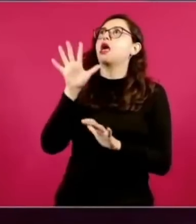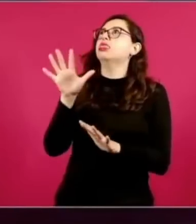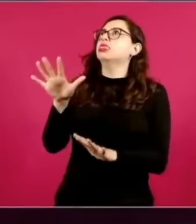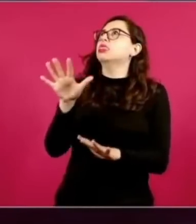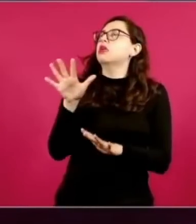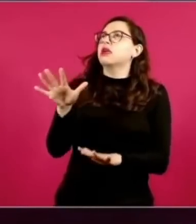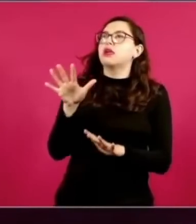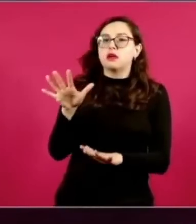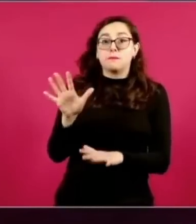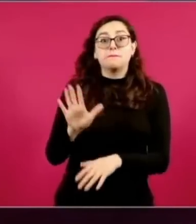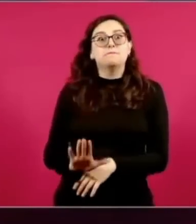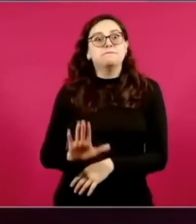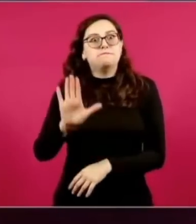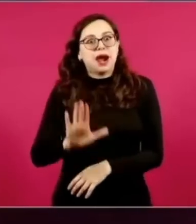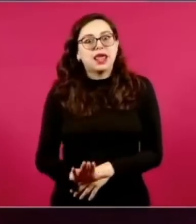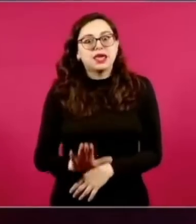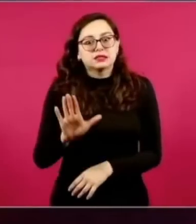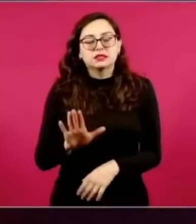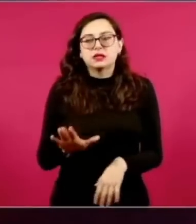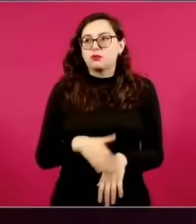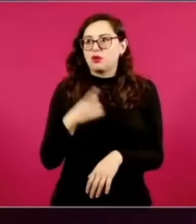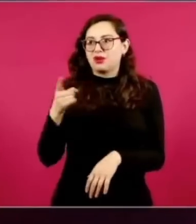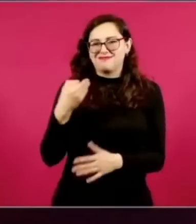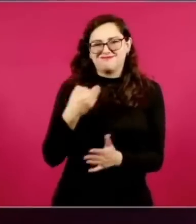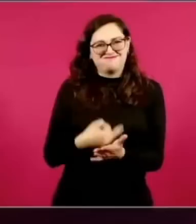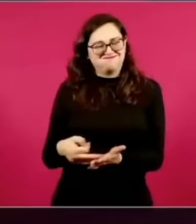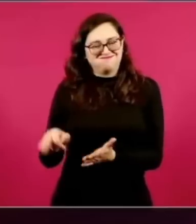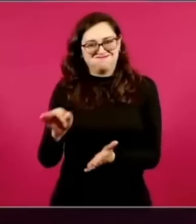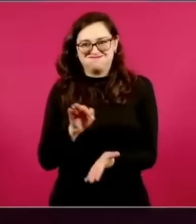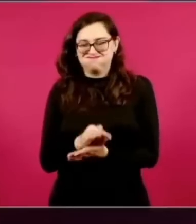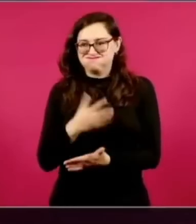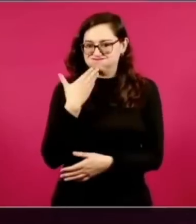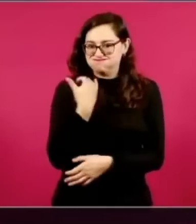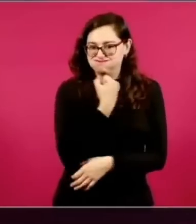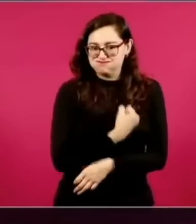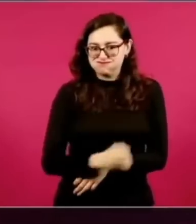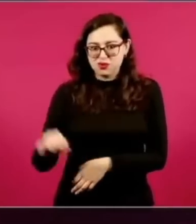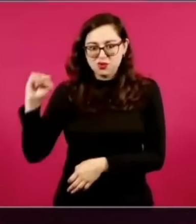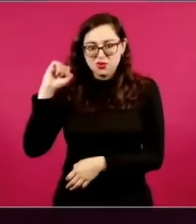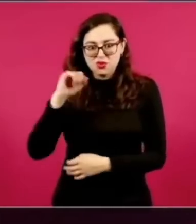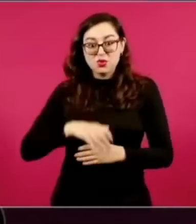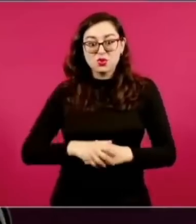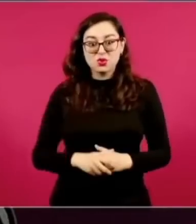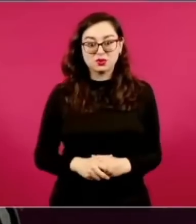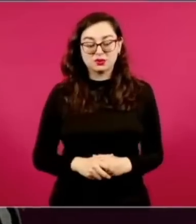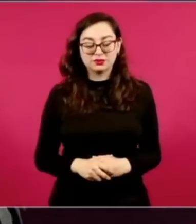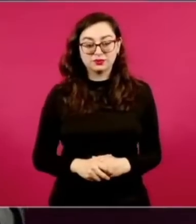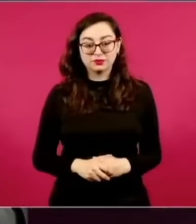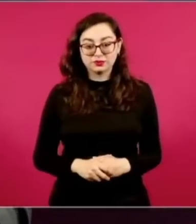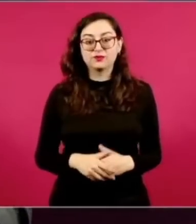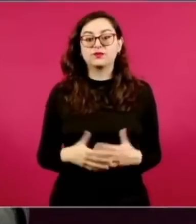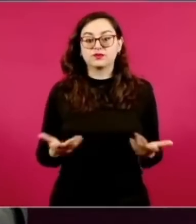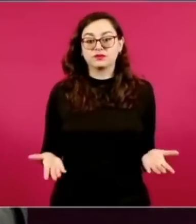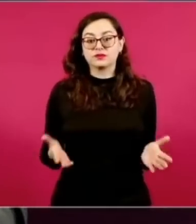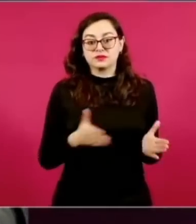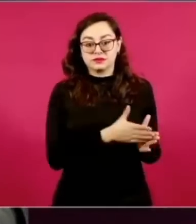Y eso durante el periodo de la Reforma y de la